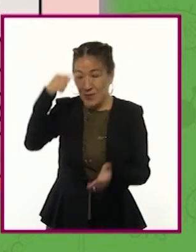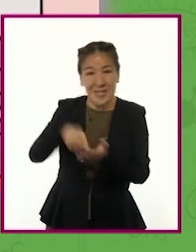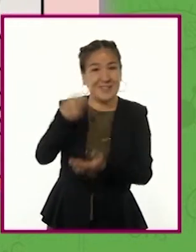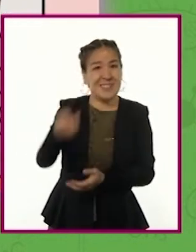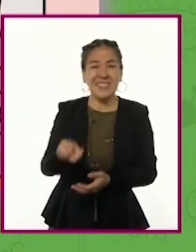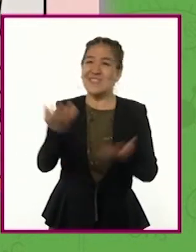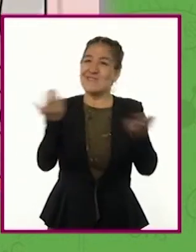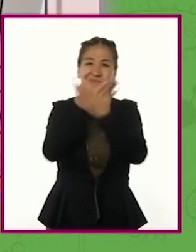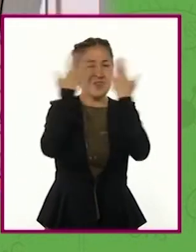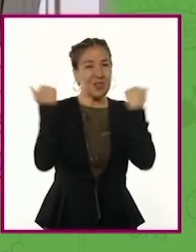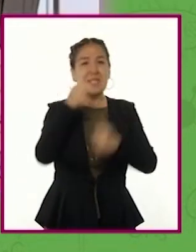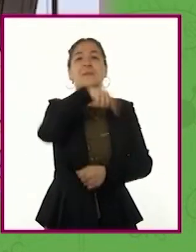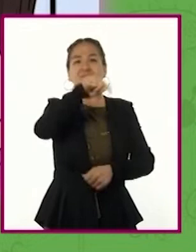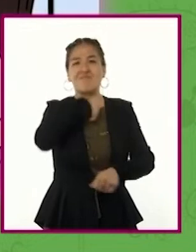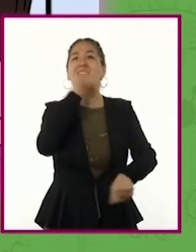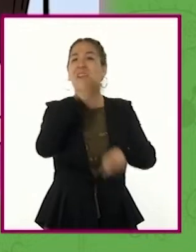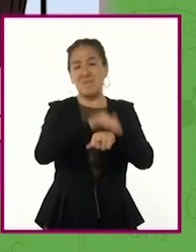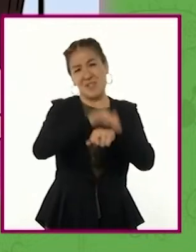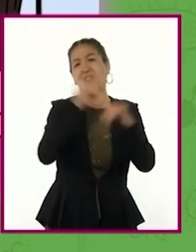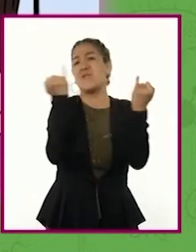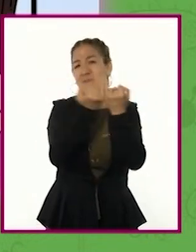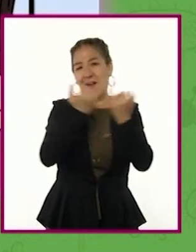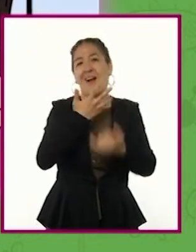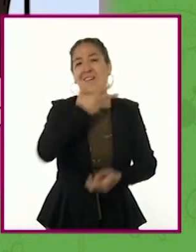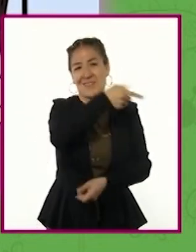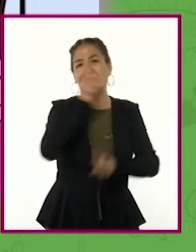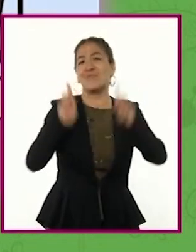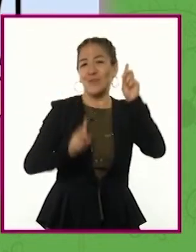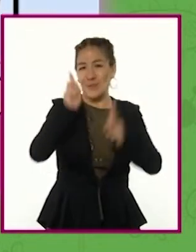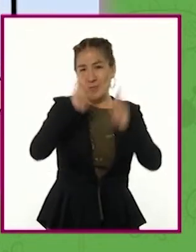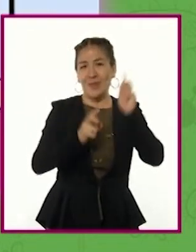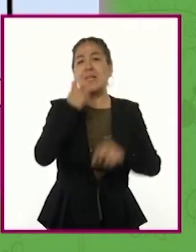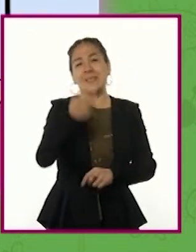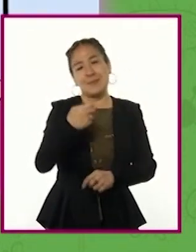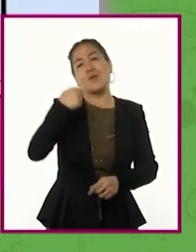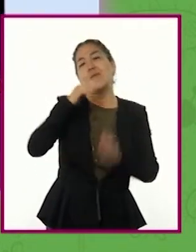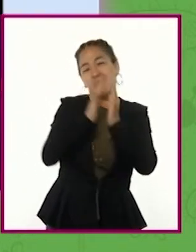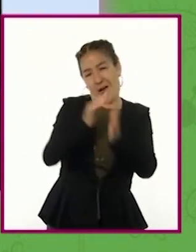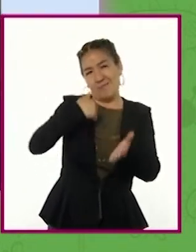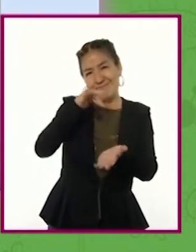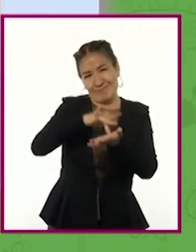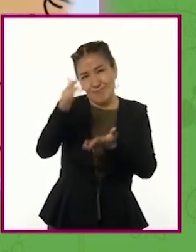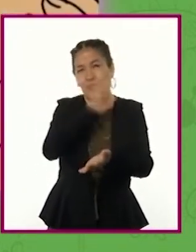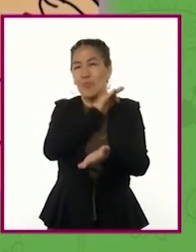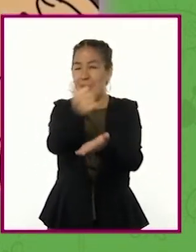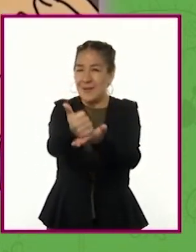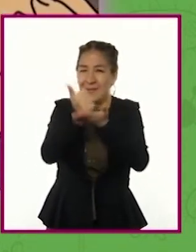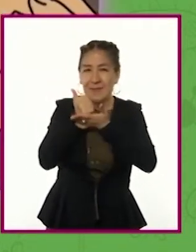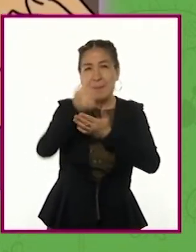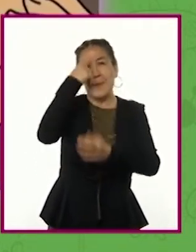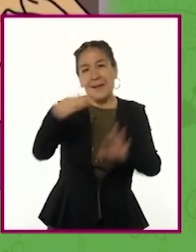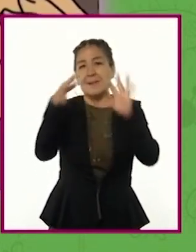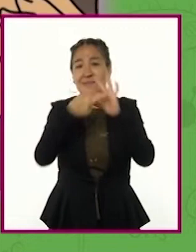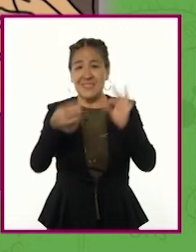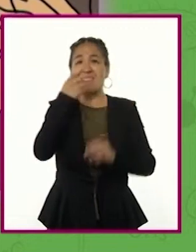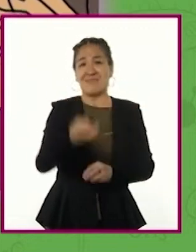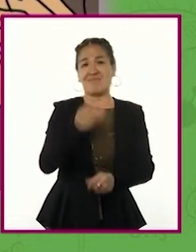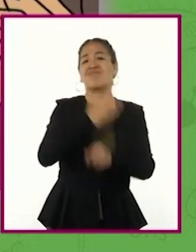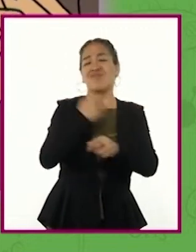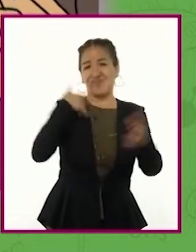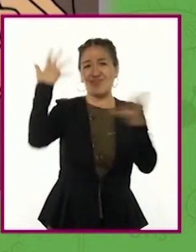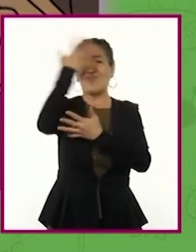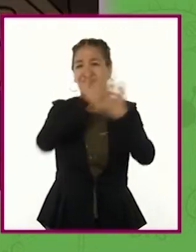nota que mis amigas también tienen dudas sobre lo que pasa. Les agradecería mucho su ayuda porque todo esto nos tiene muy